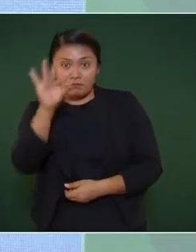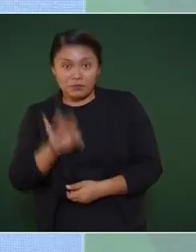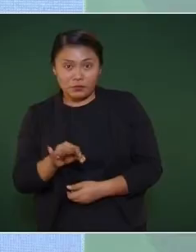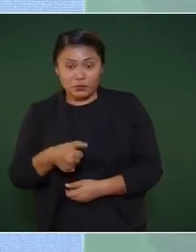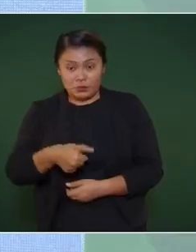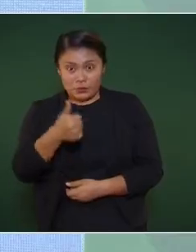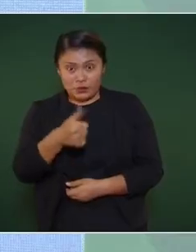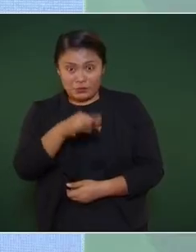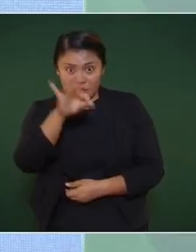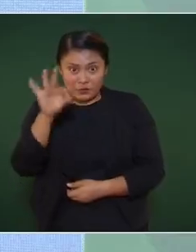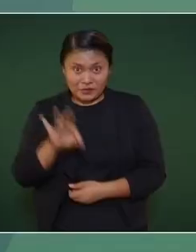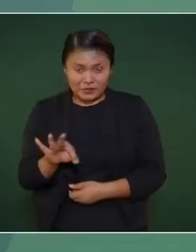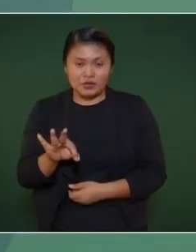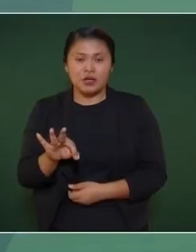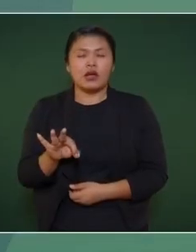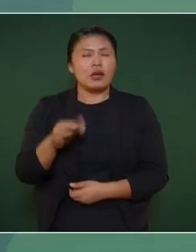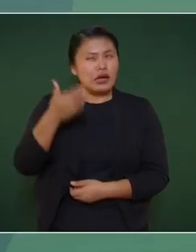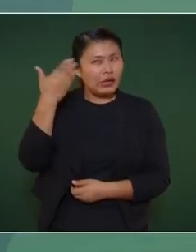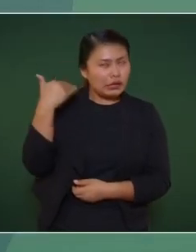era